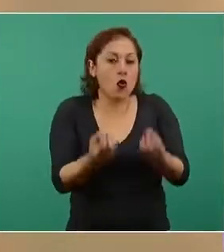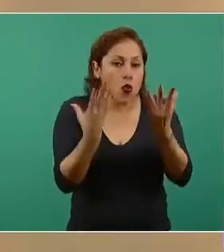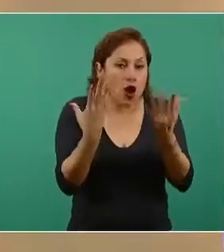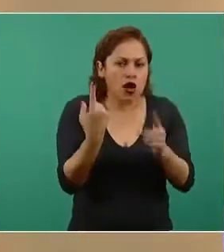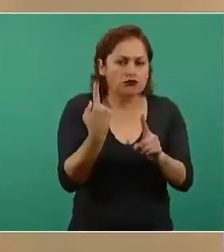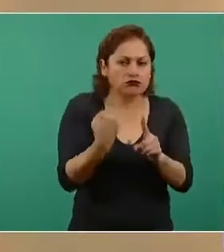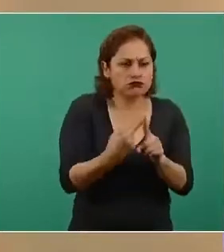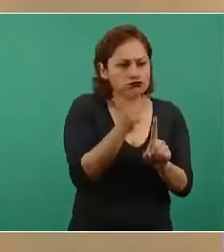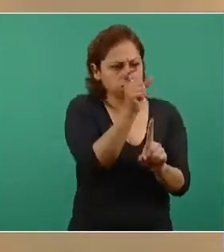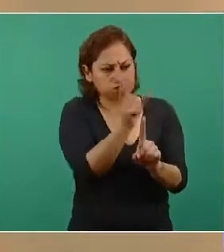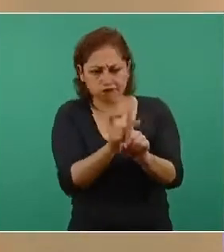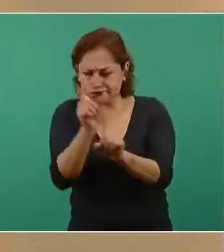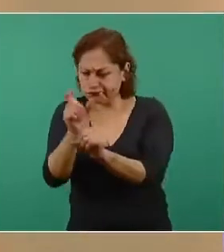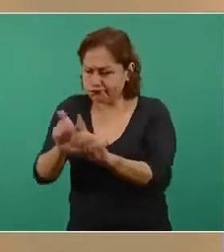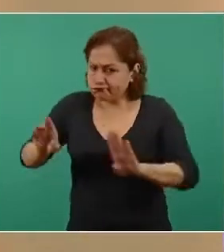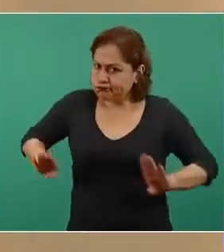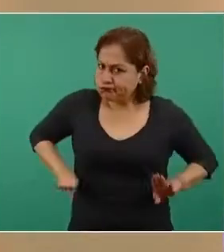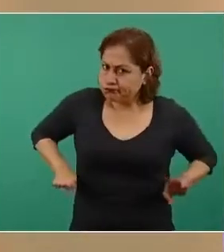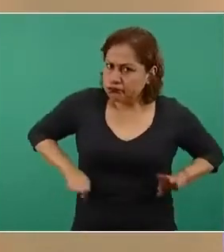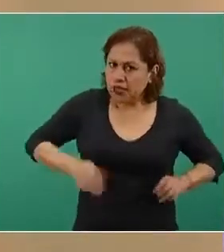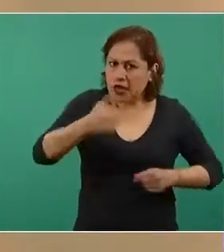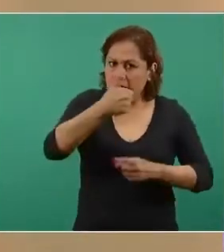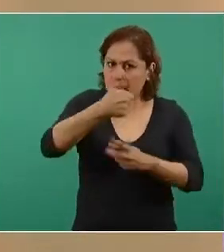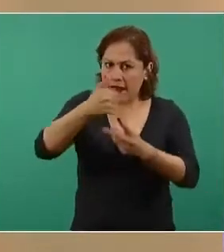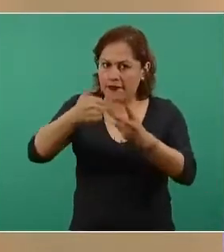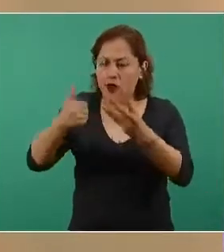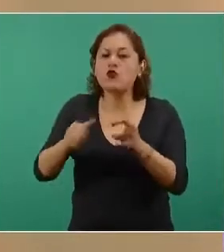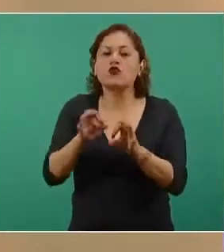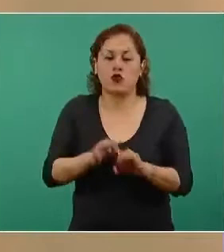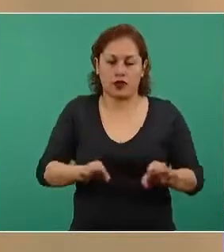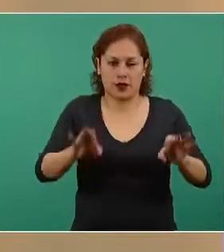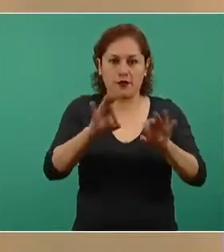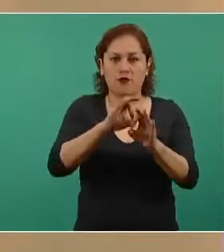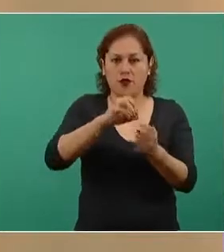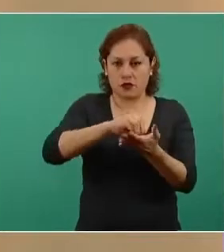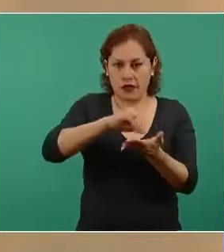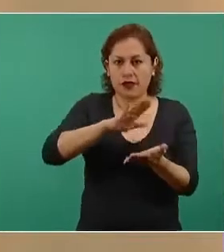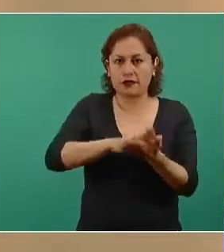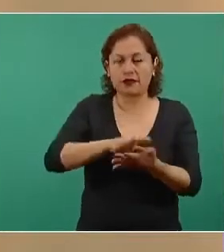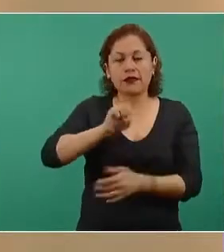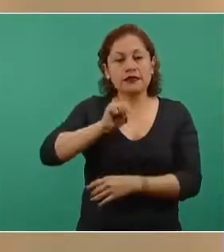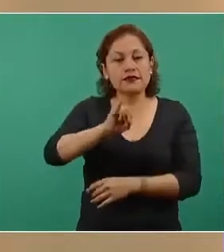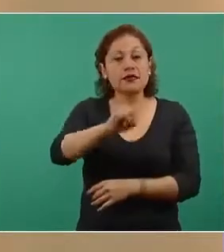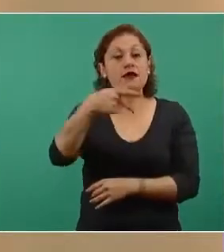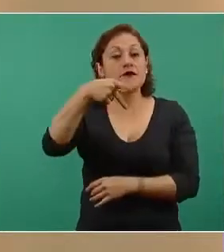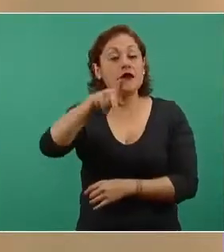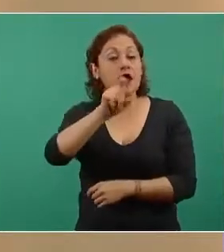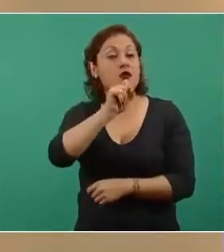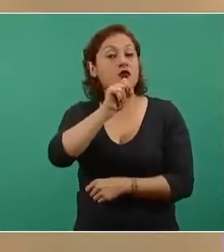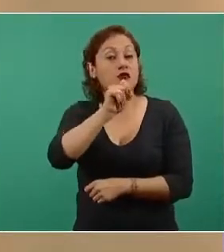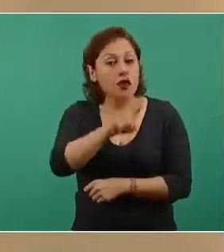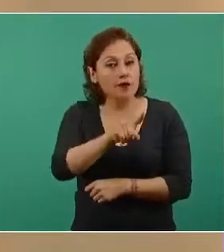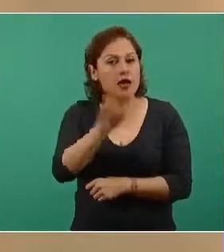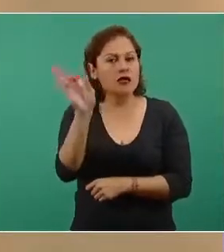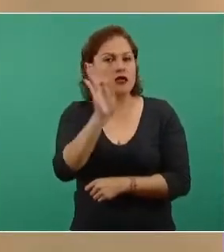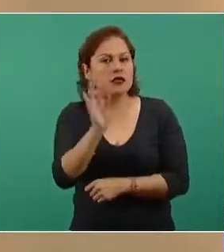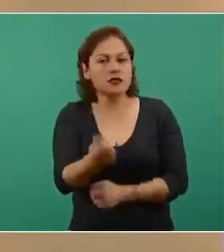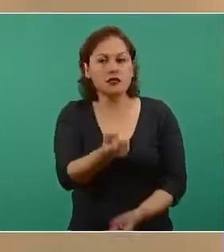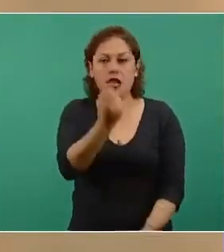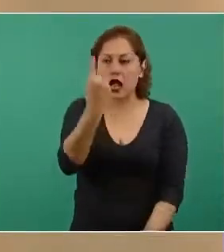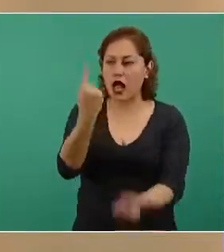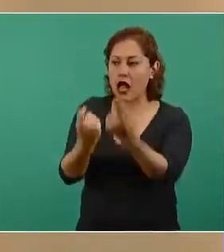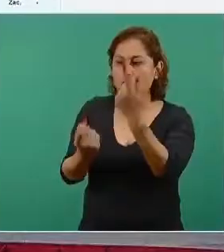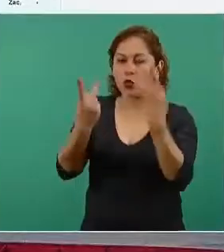las características que esta población tiene, pero también es muy importante para nuestro país poder hacer la identificación de aquellos